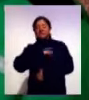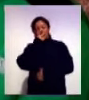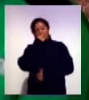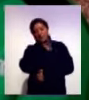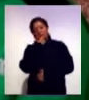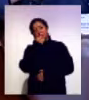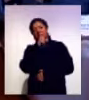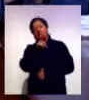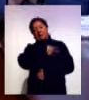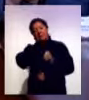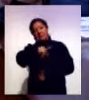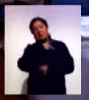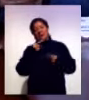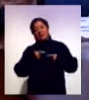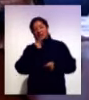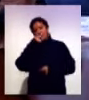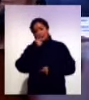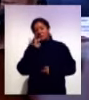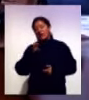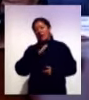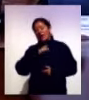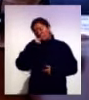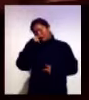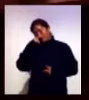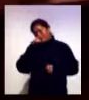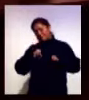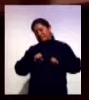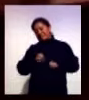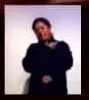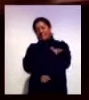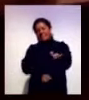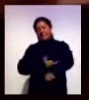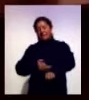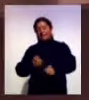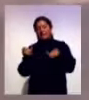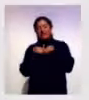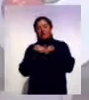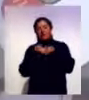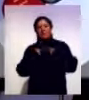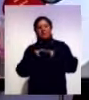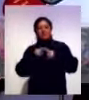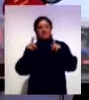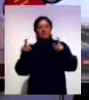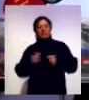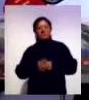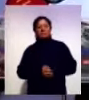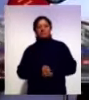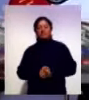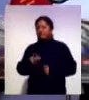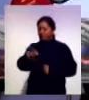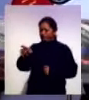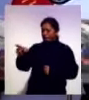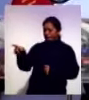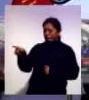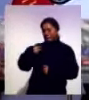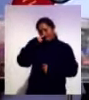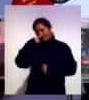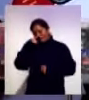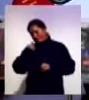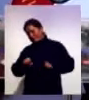y resaltó que representan un orgullo para sus familias y para todos los tlaxcaltecas. Ustedes